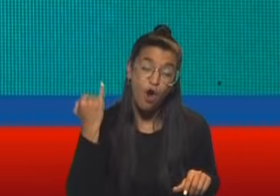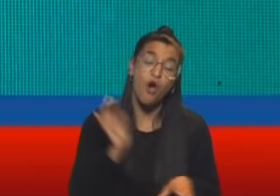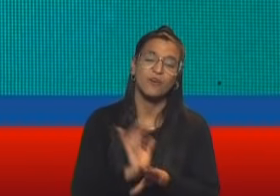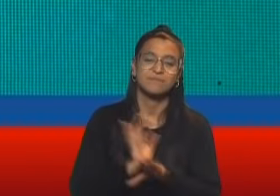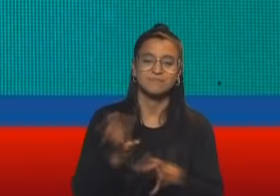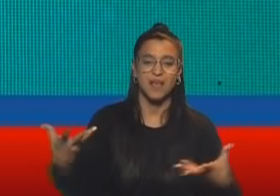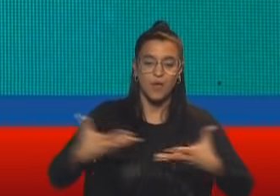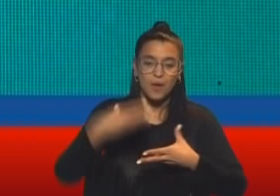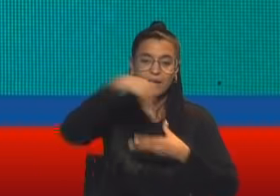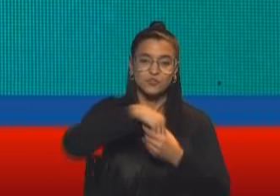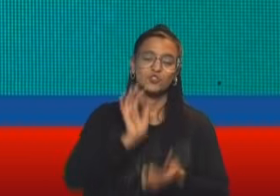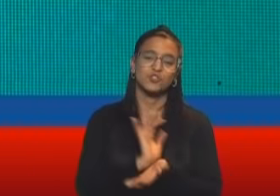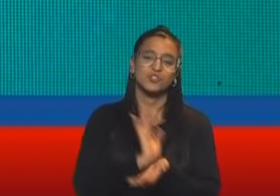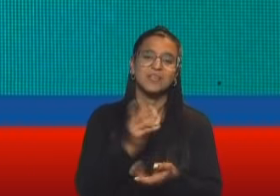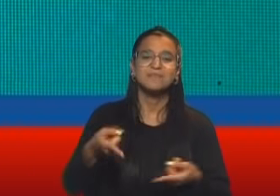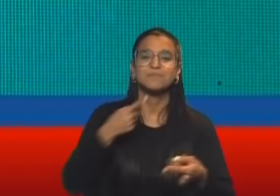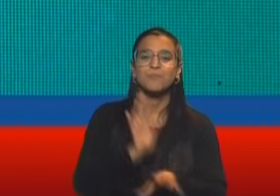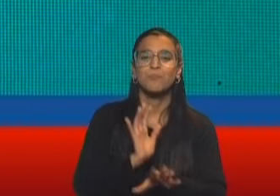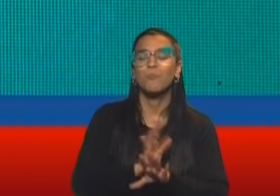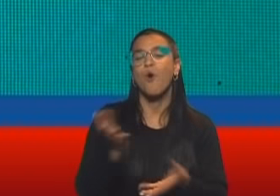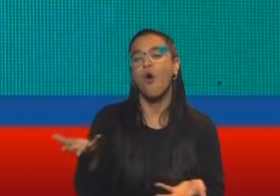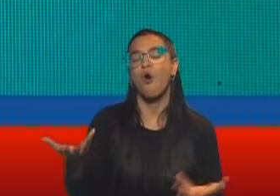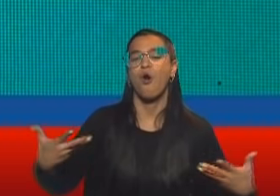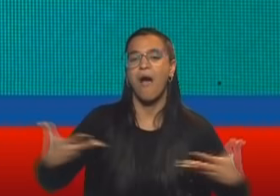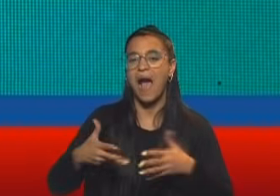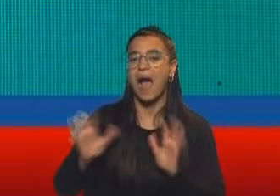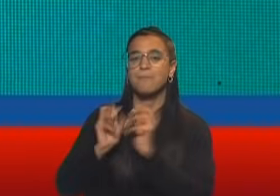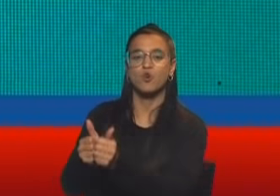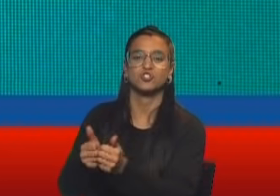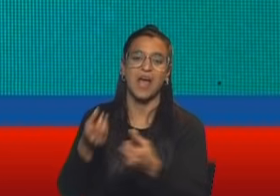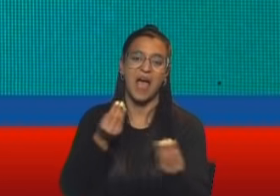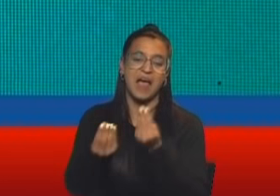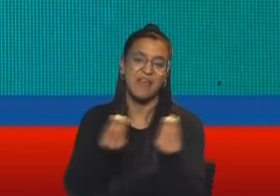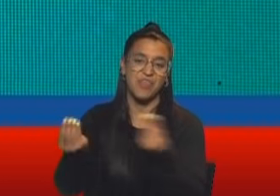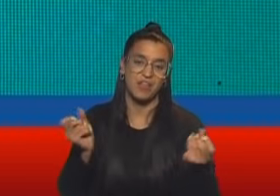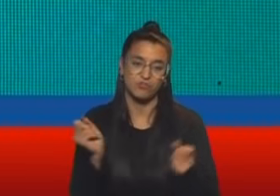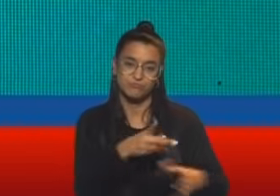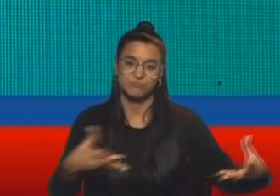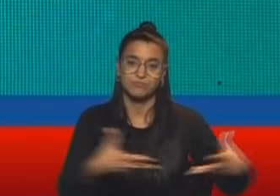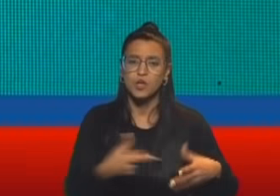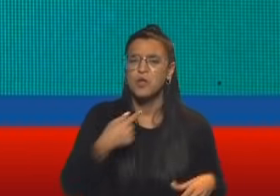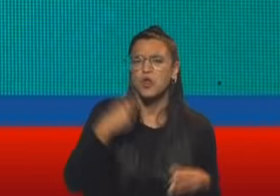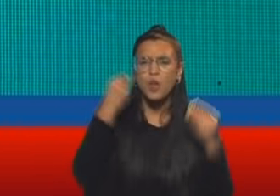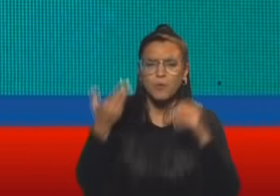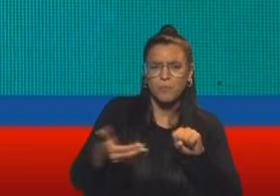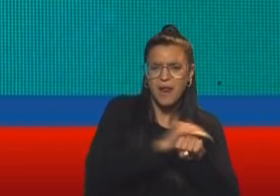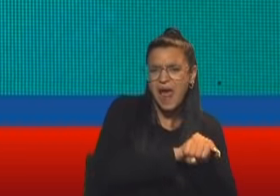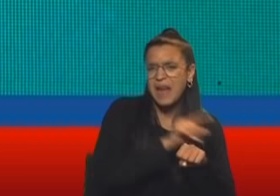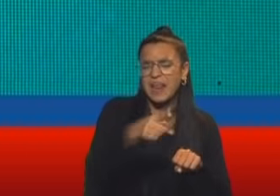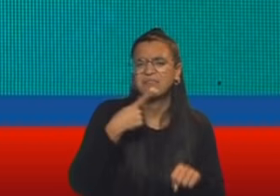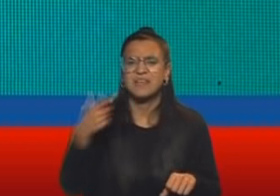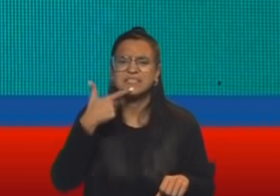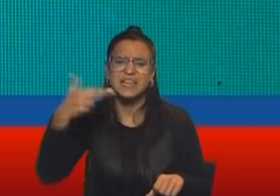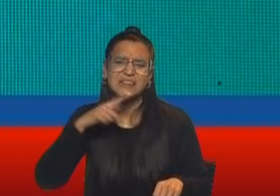un partido es el que le pone, digamos, su sello y su firma a sus candidatos. No me preocupa tanto lo que hace la reta con Santilli, sino la